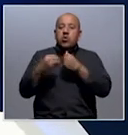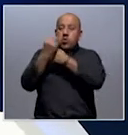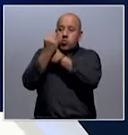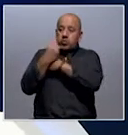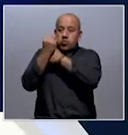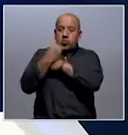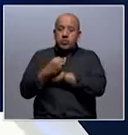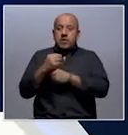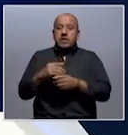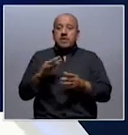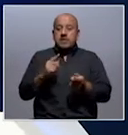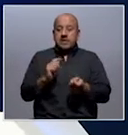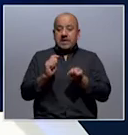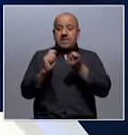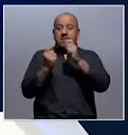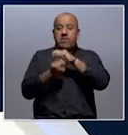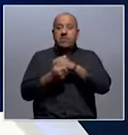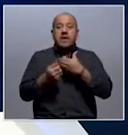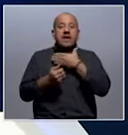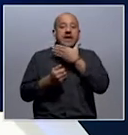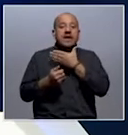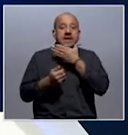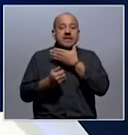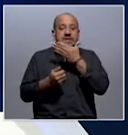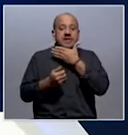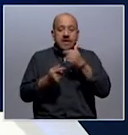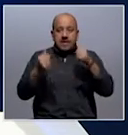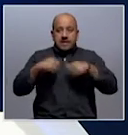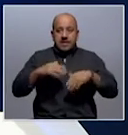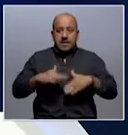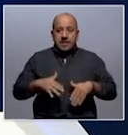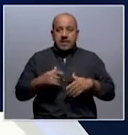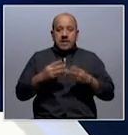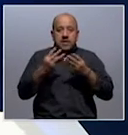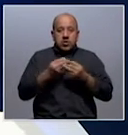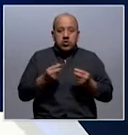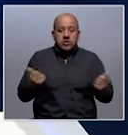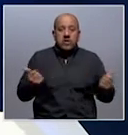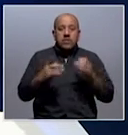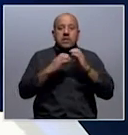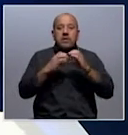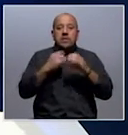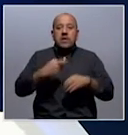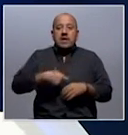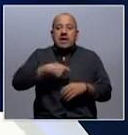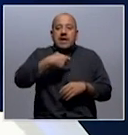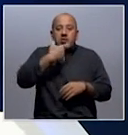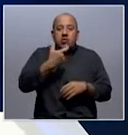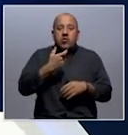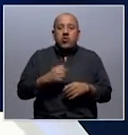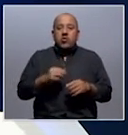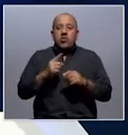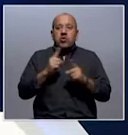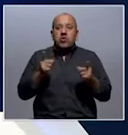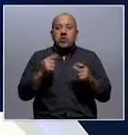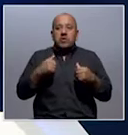ingesta se transforma en grasa y lo retienen como la grasa en el cuerpo esto lo elimina a través de energía por el calor no es que vaya a aumentar la